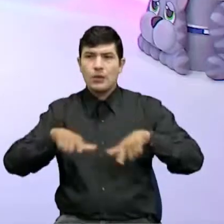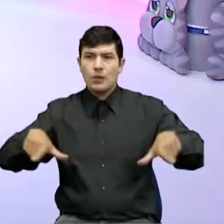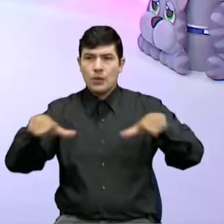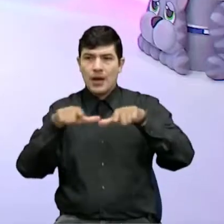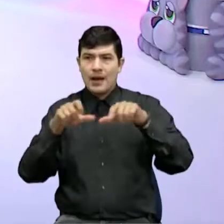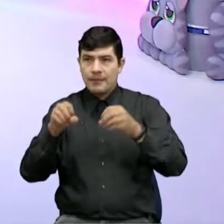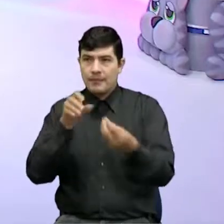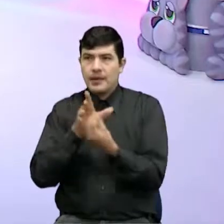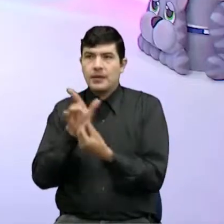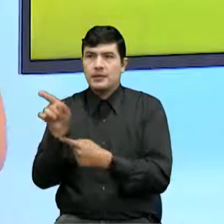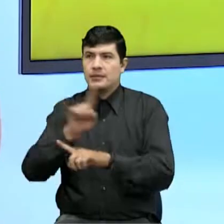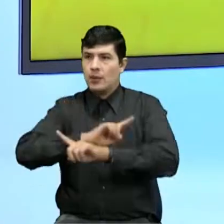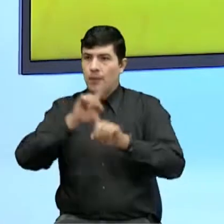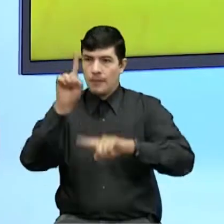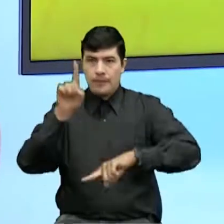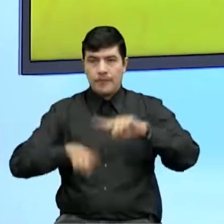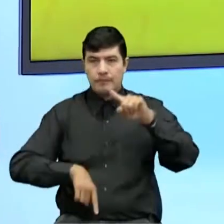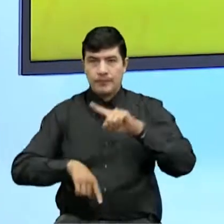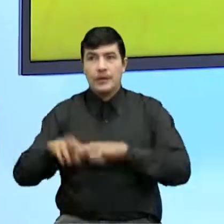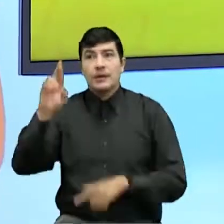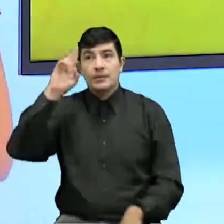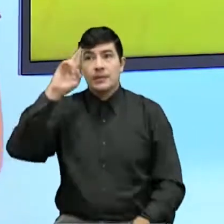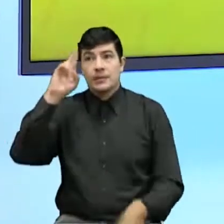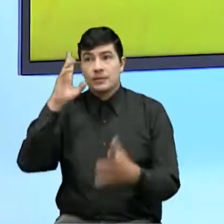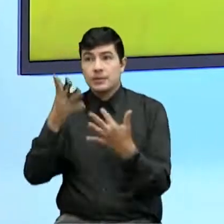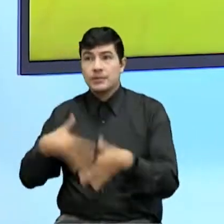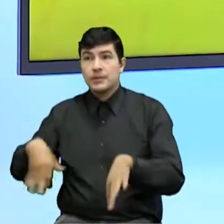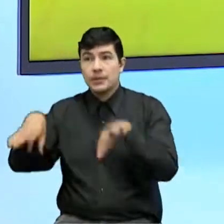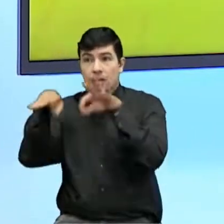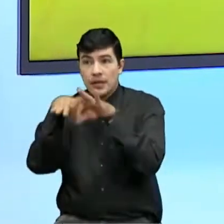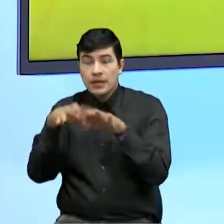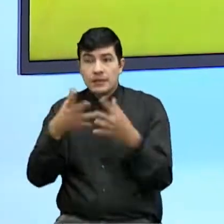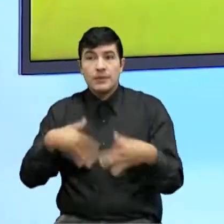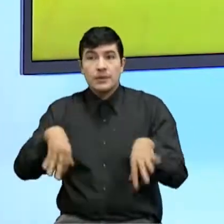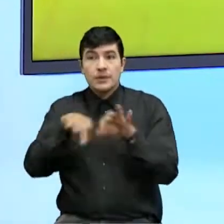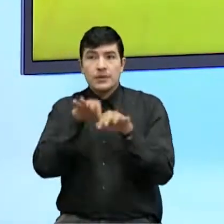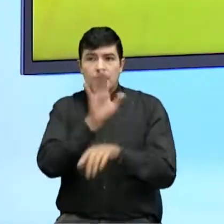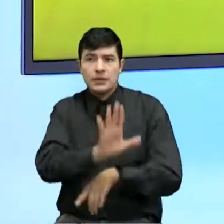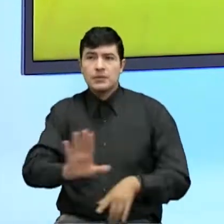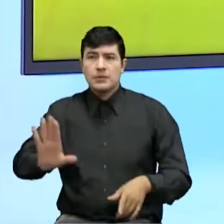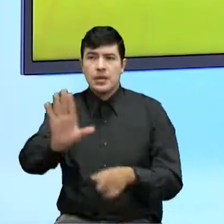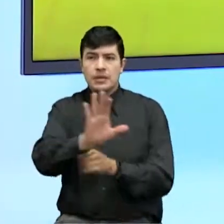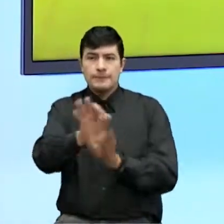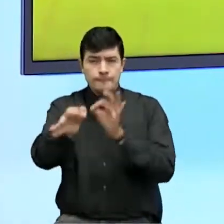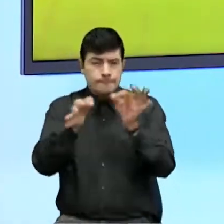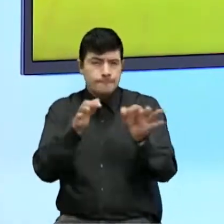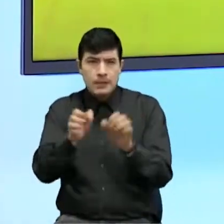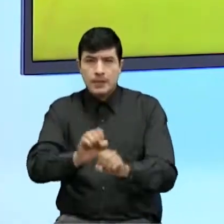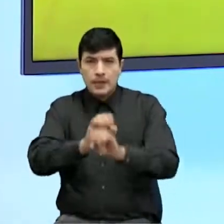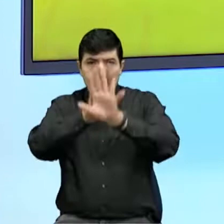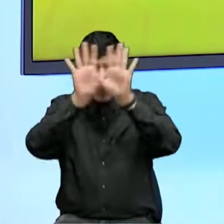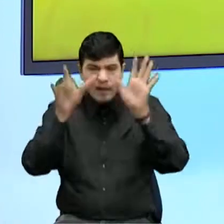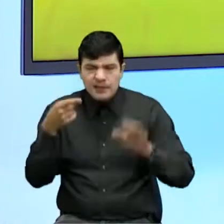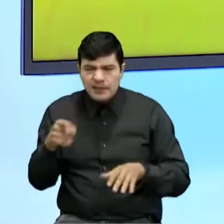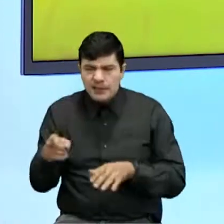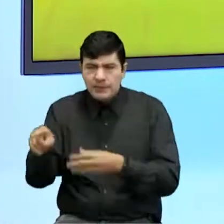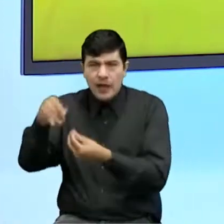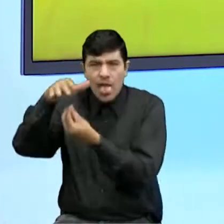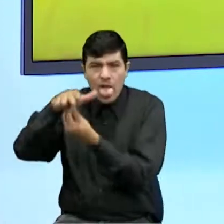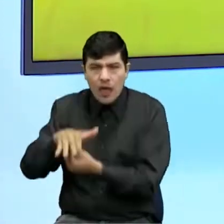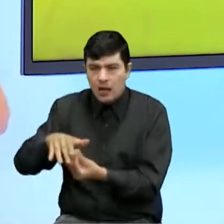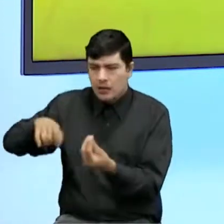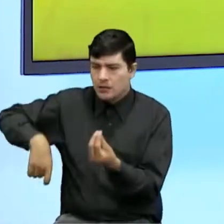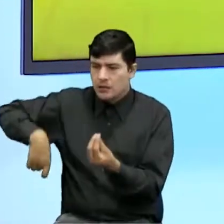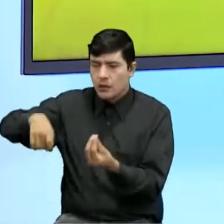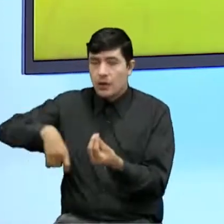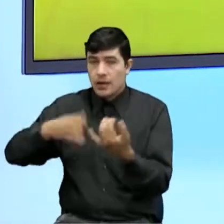acoso. Exactamente. Por eso es importante, niños, que ustedes tengan muy claro qué es el acoso escolar. Por eso a continuación